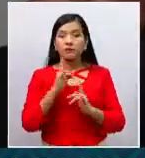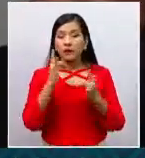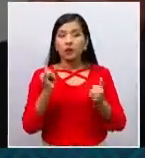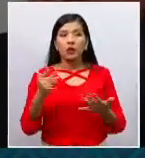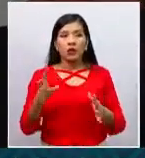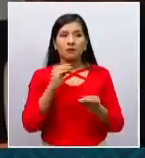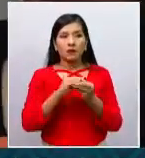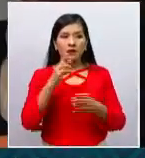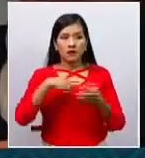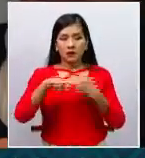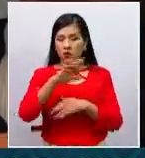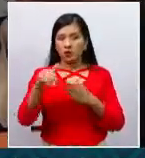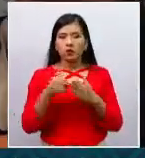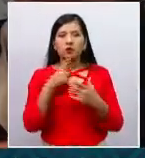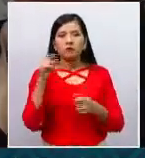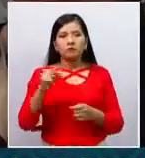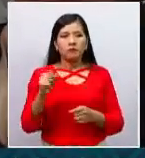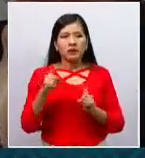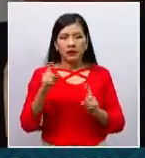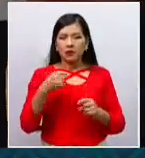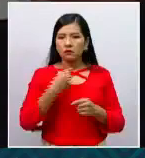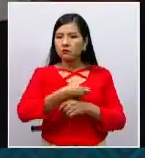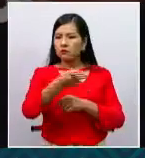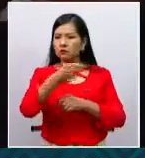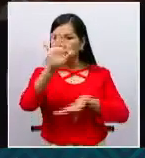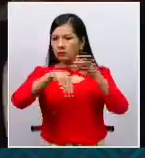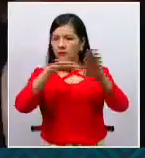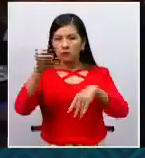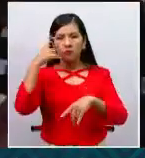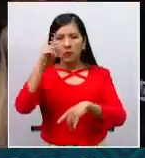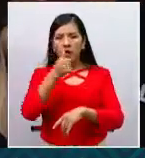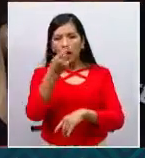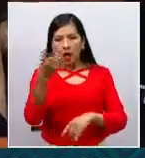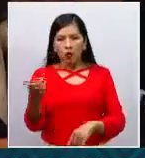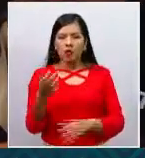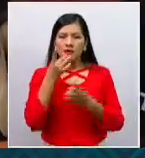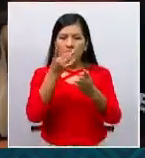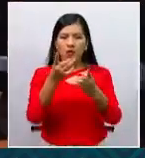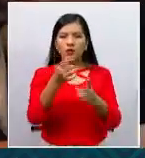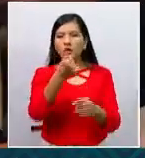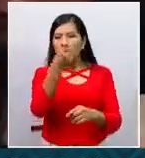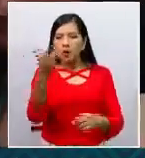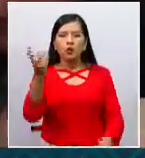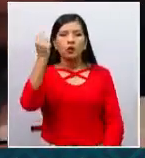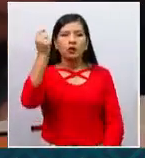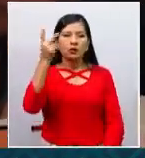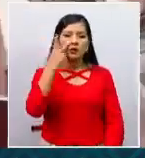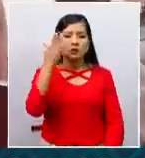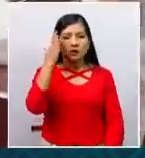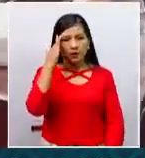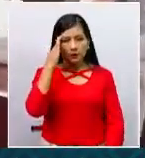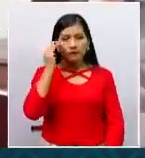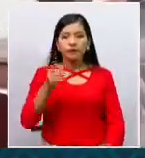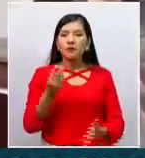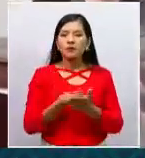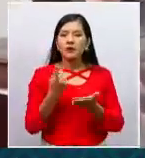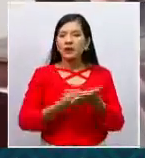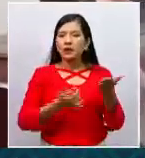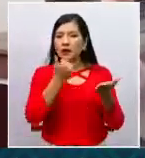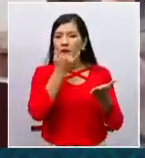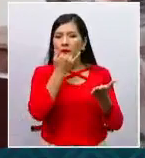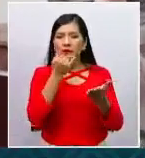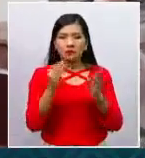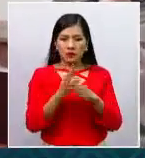sí, evidentemente se van a entender citaciones, ¿no?, para denunciado y para testigo. ¿Qué pasó con el dinero de la gerente? Con relación a lo que